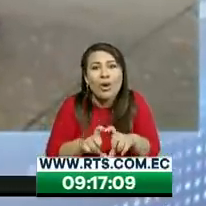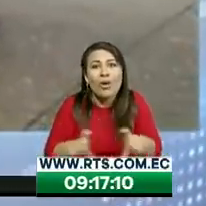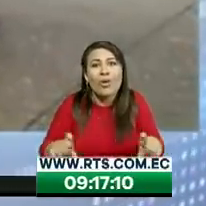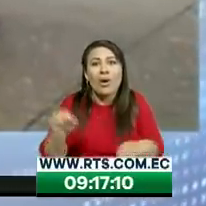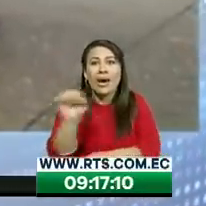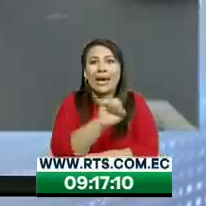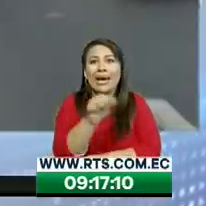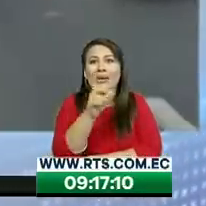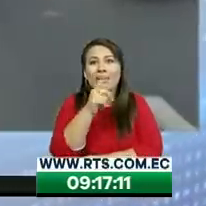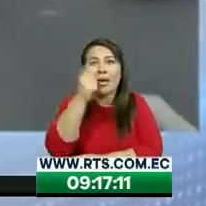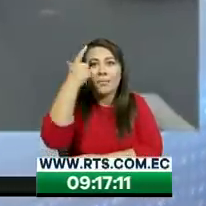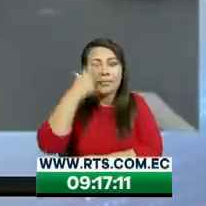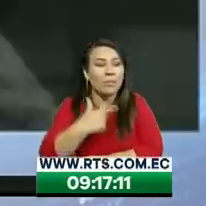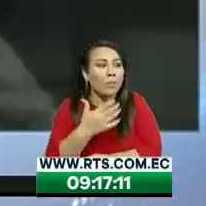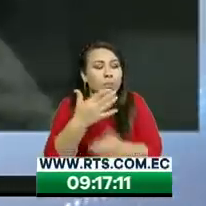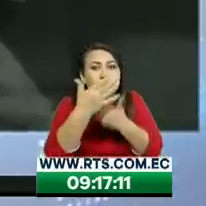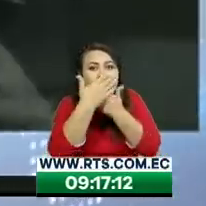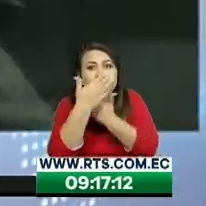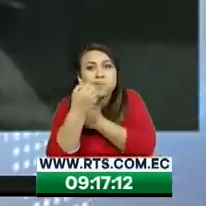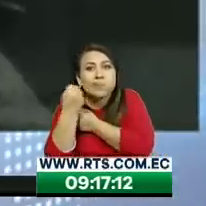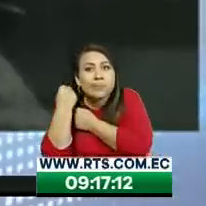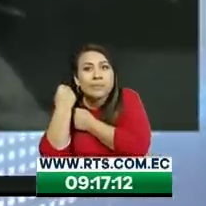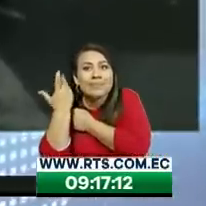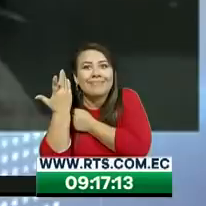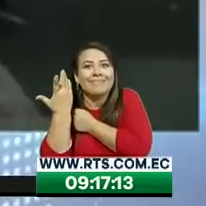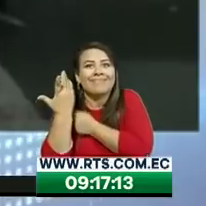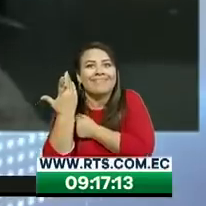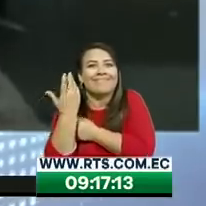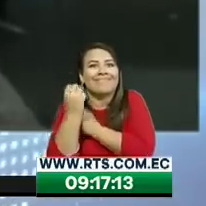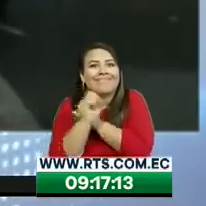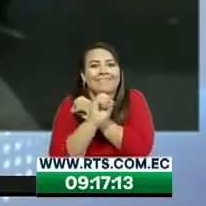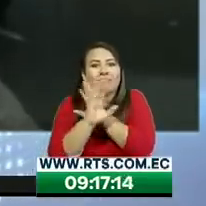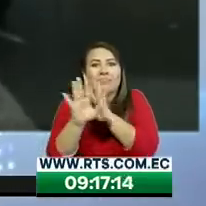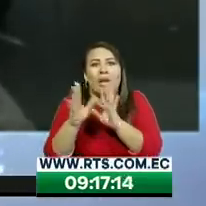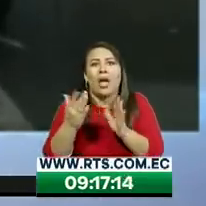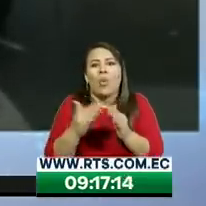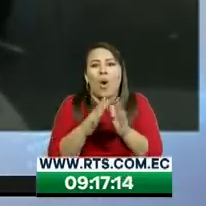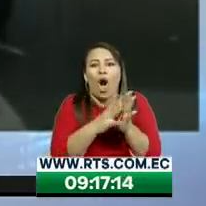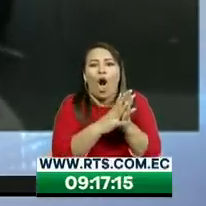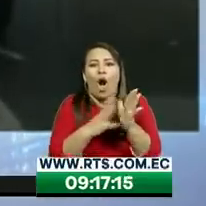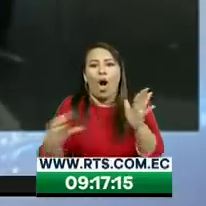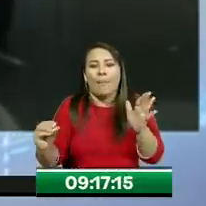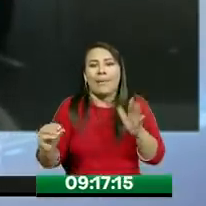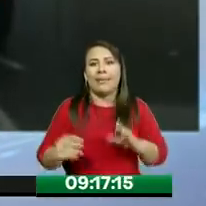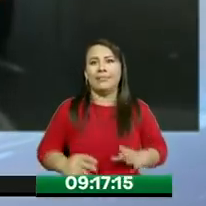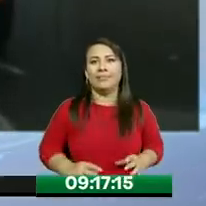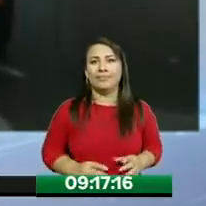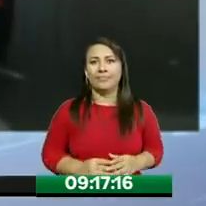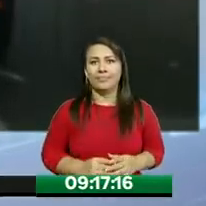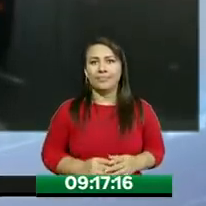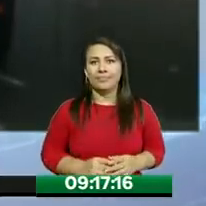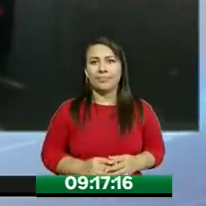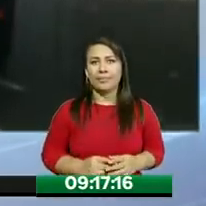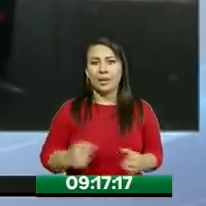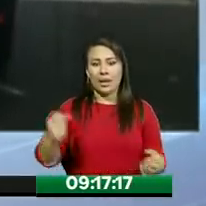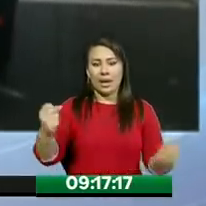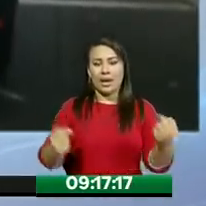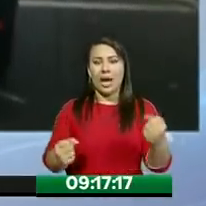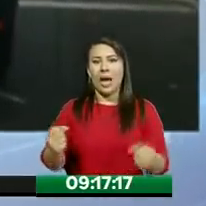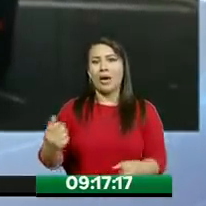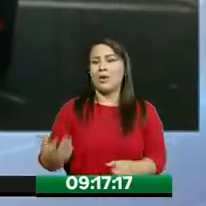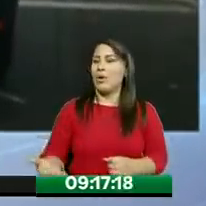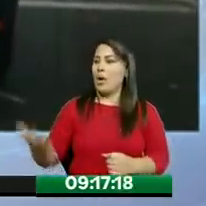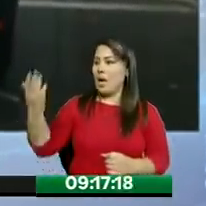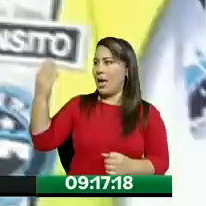unir esfuerzos para poder salvaguardar la salud pública en este sector de La Chala, ya que hay muchos grados de contaminación de alta densidad.